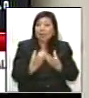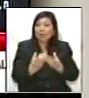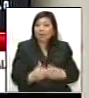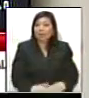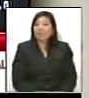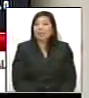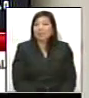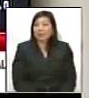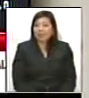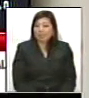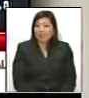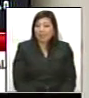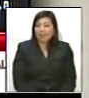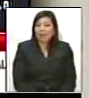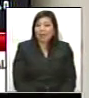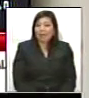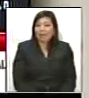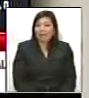república